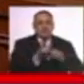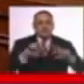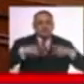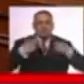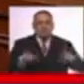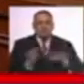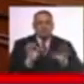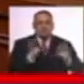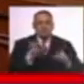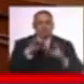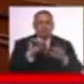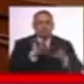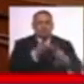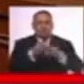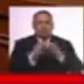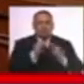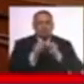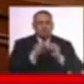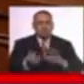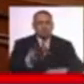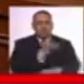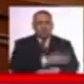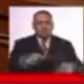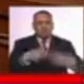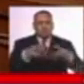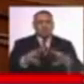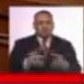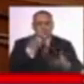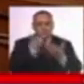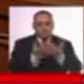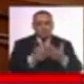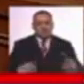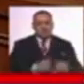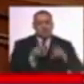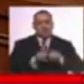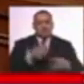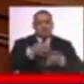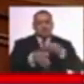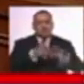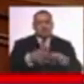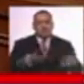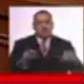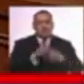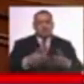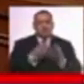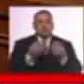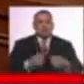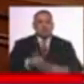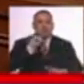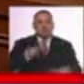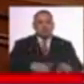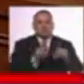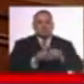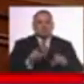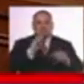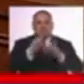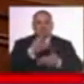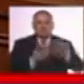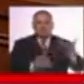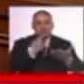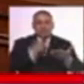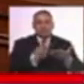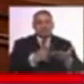uso las mismas palabras que usted no corrigió de la bancada del frente para calificar puras mentiras. Este es el informe que nos han dado. ¿Qué